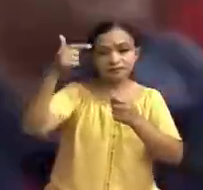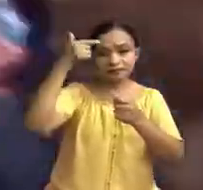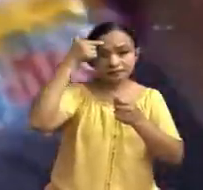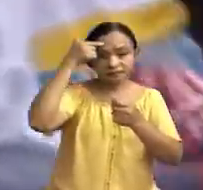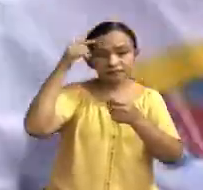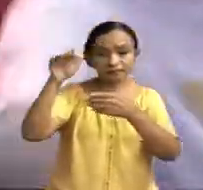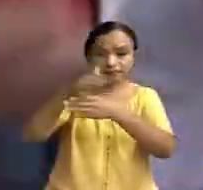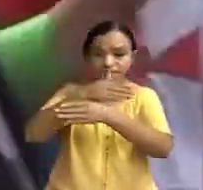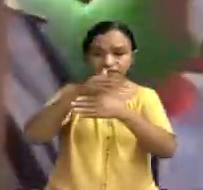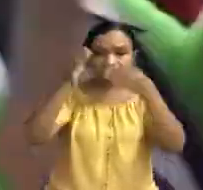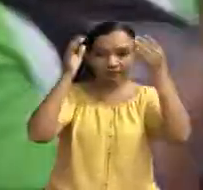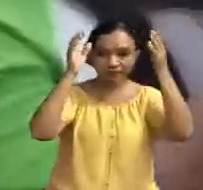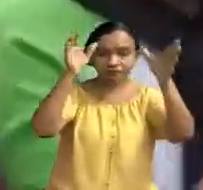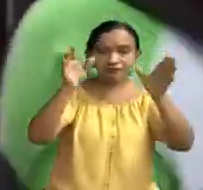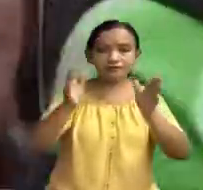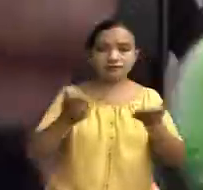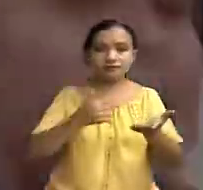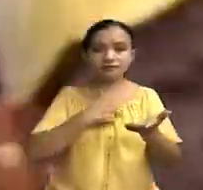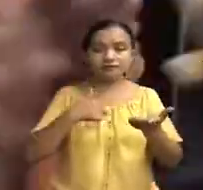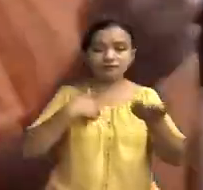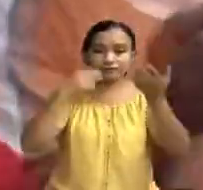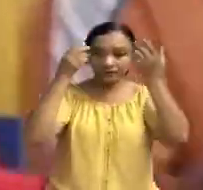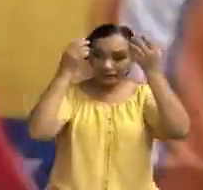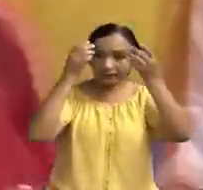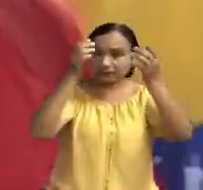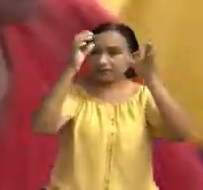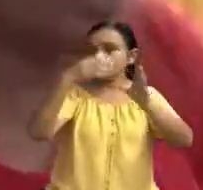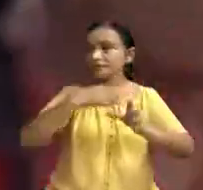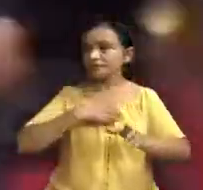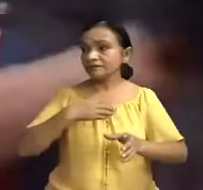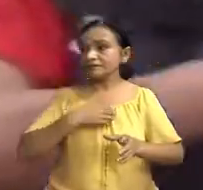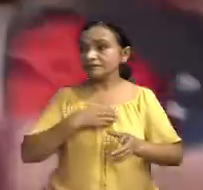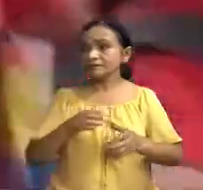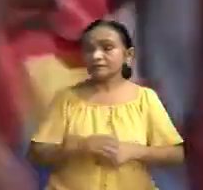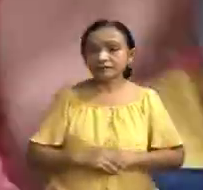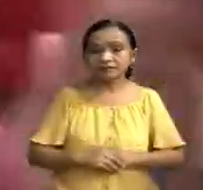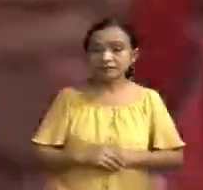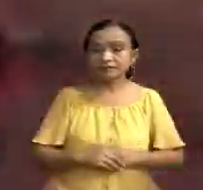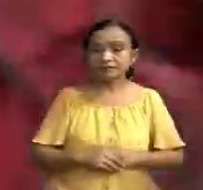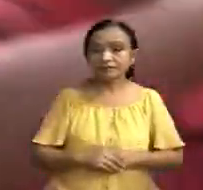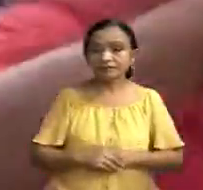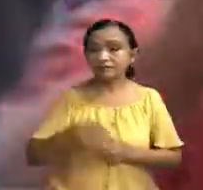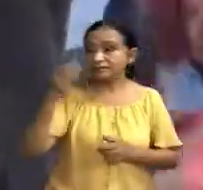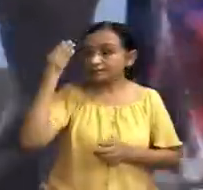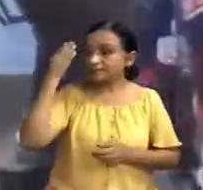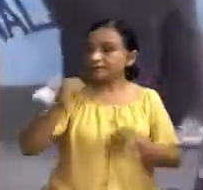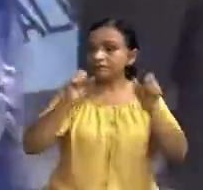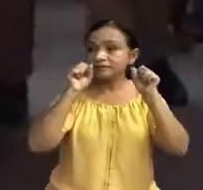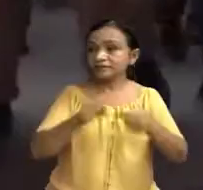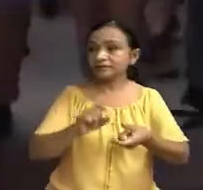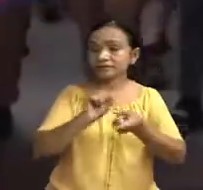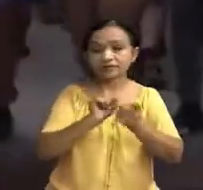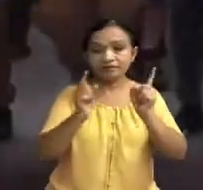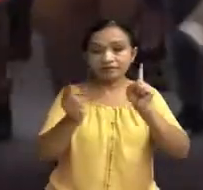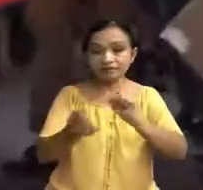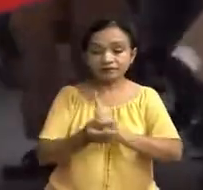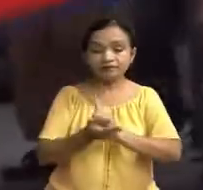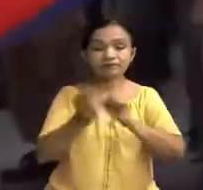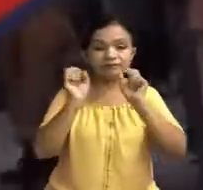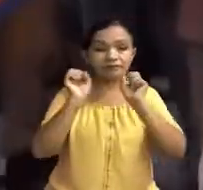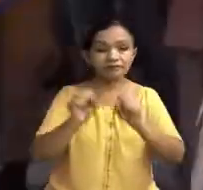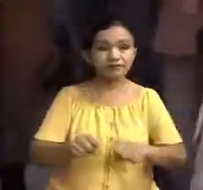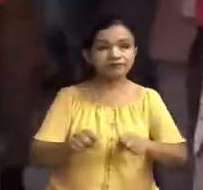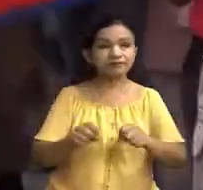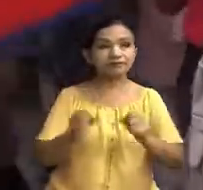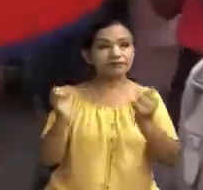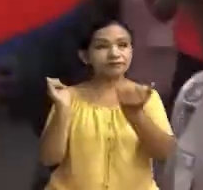una transformación de fondo en términos culturales. Claro. Aún así, vos sabes que para lograr una transformación donde se logre